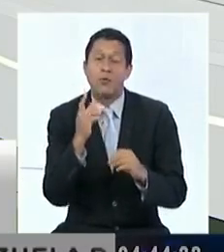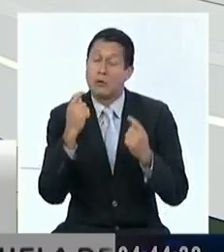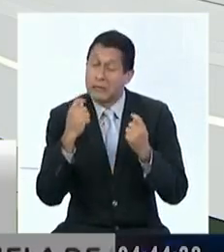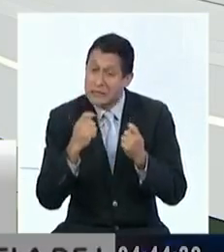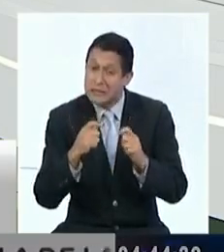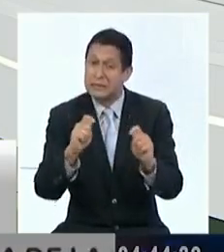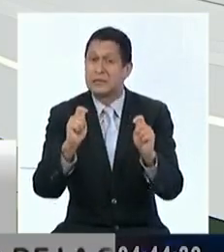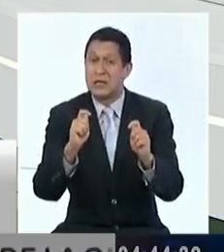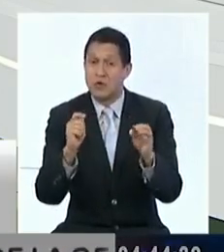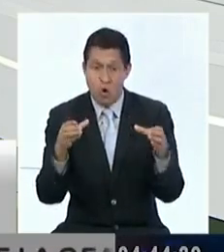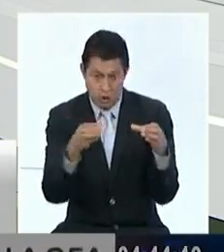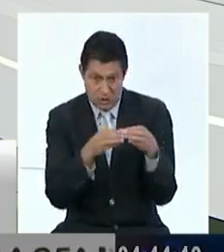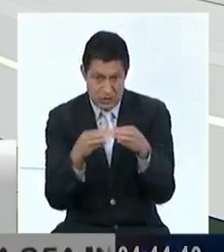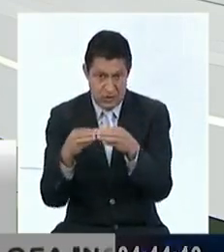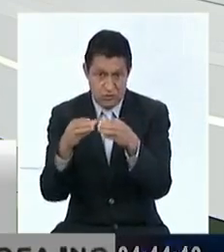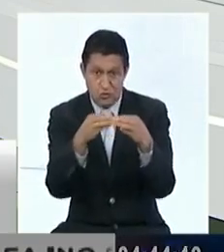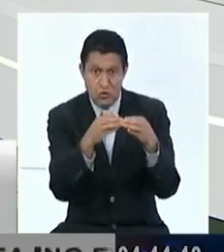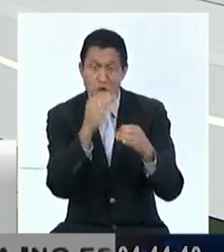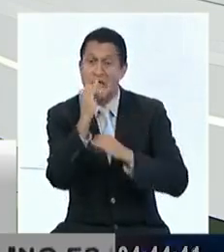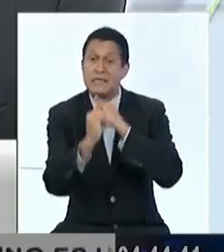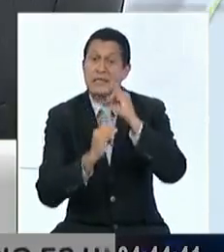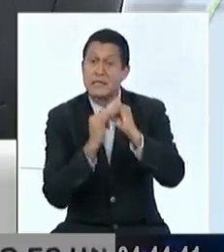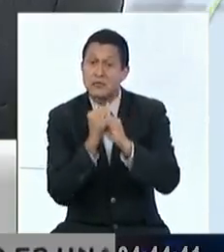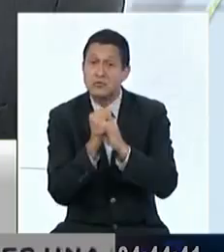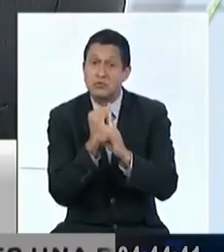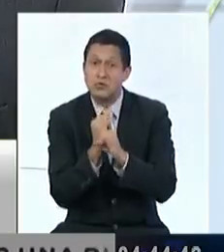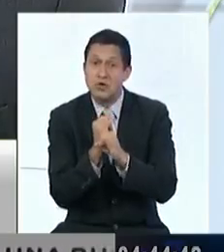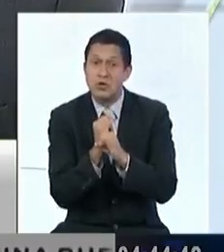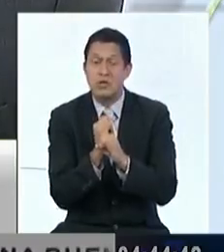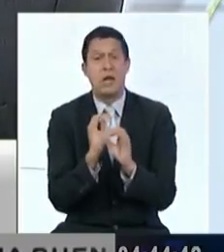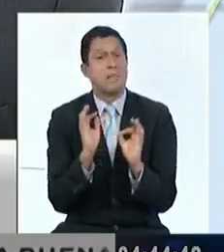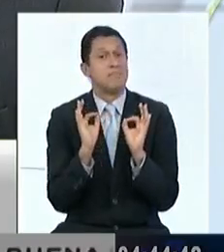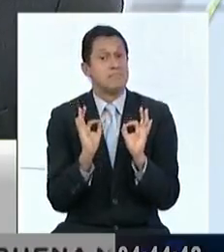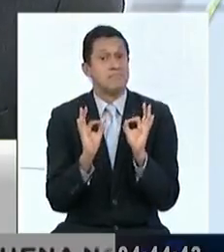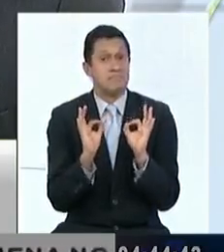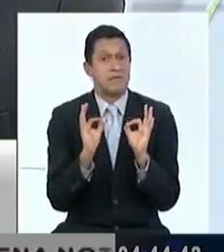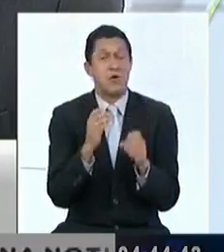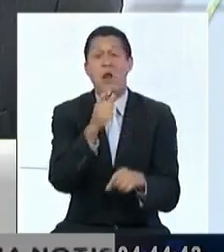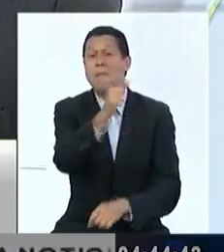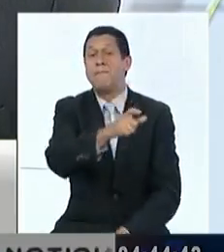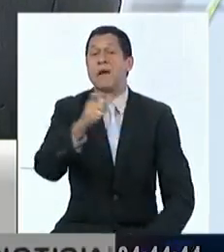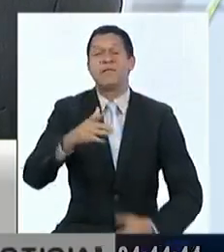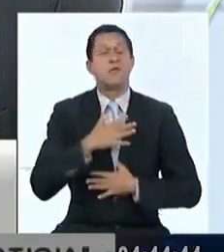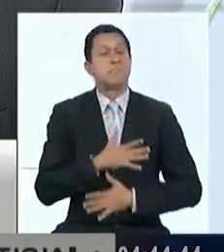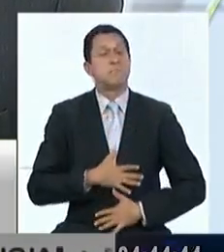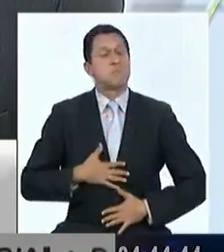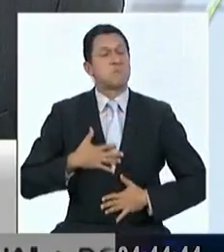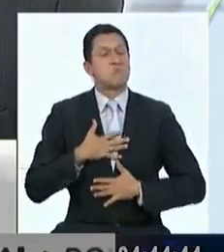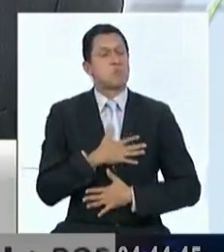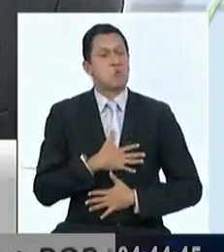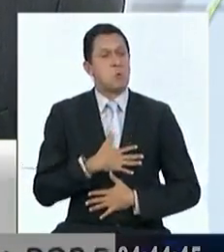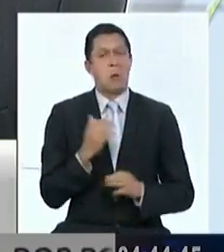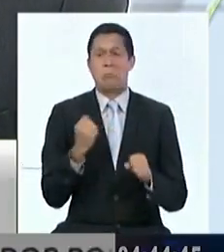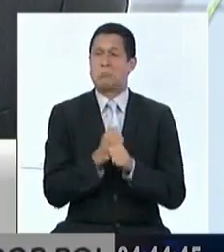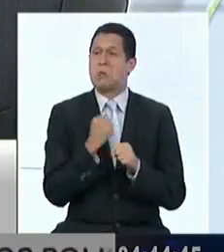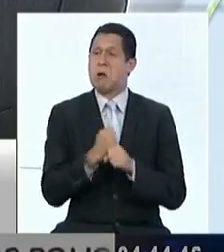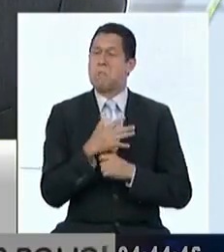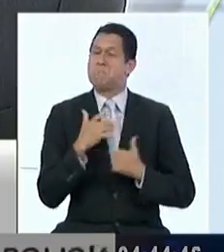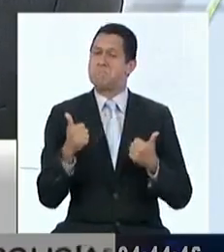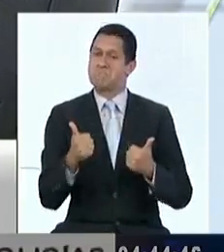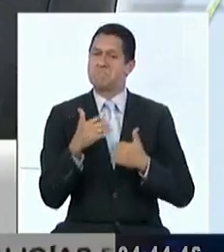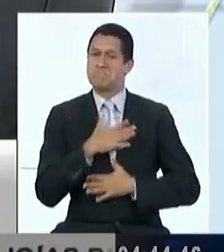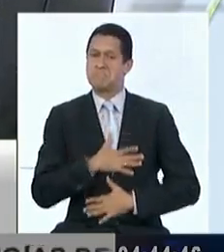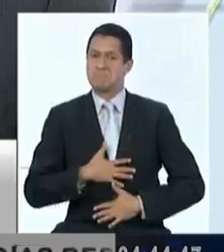a nivel organizacional e internacionalmente es precisamente que las personas se sientan cómodas en su ambiente laboral y